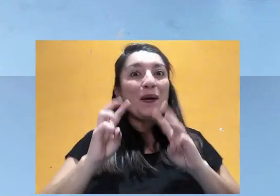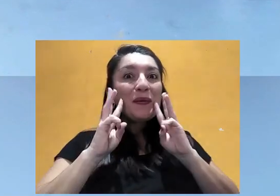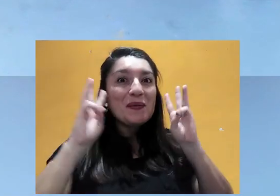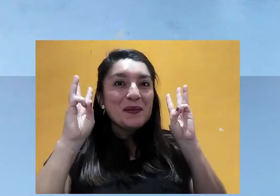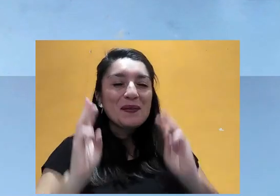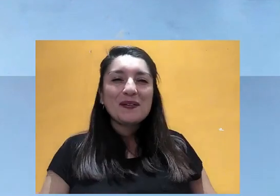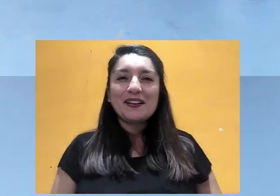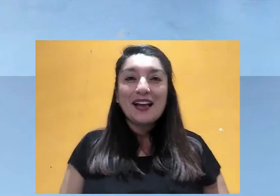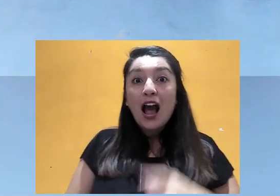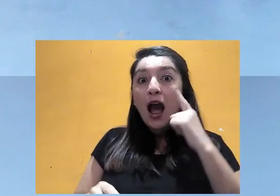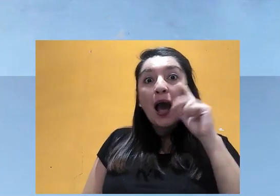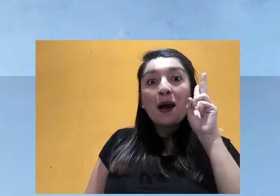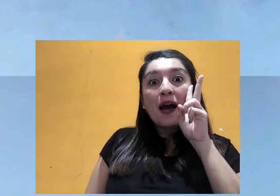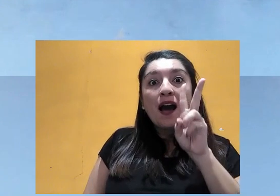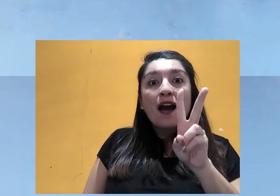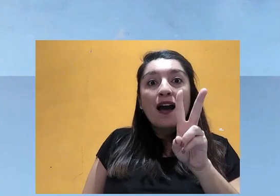¡Wow! ¡Miren!